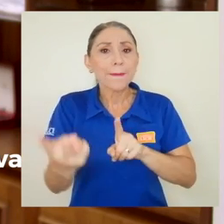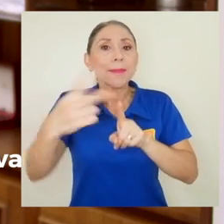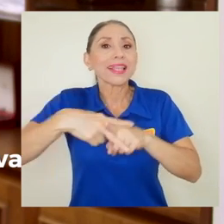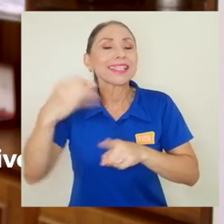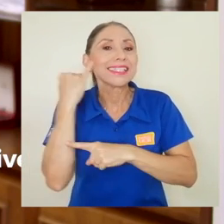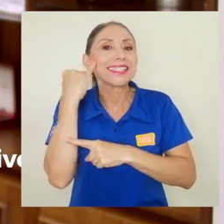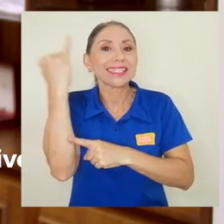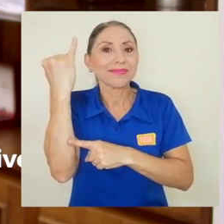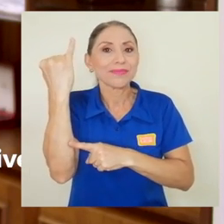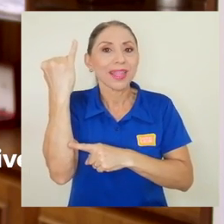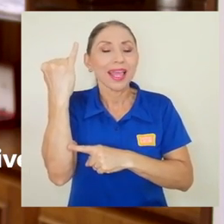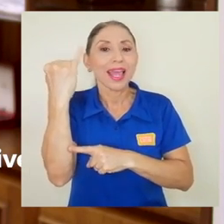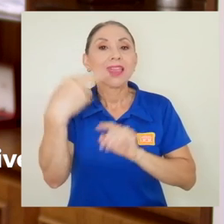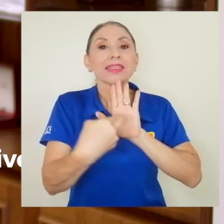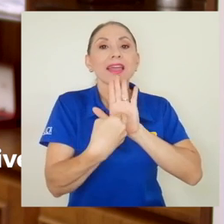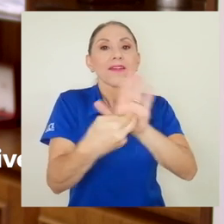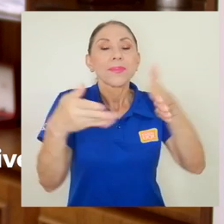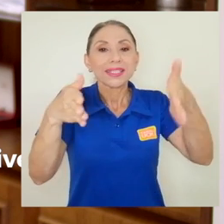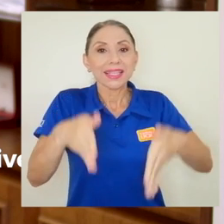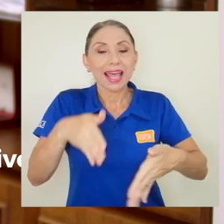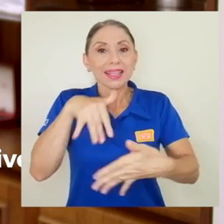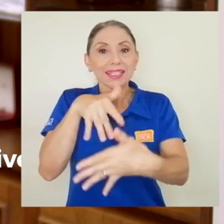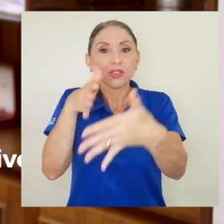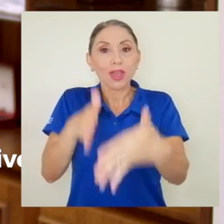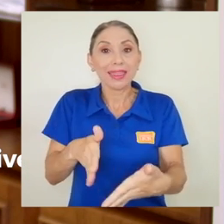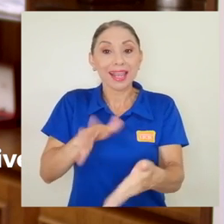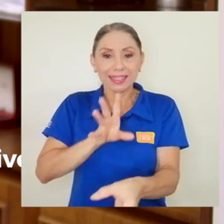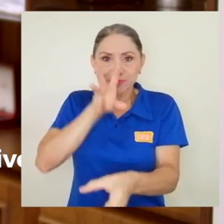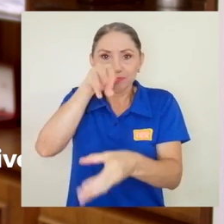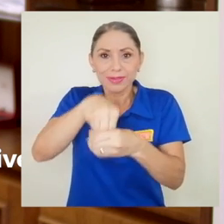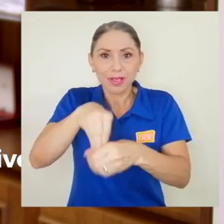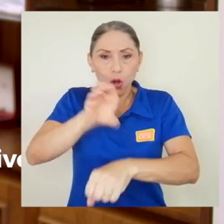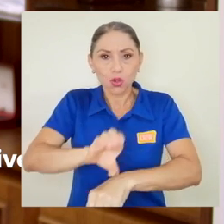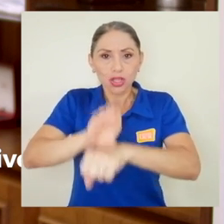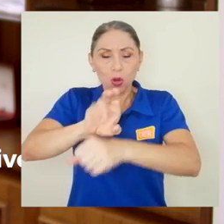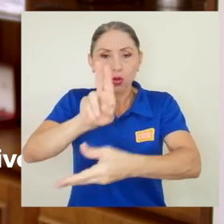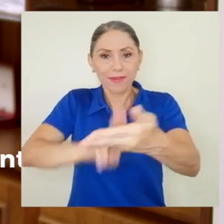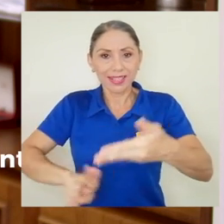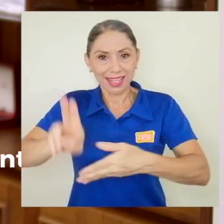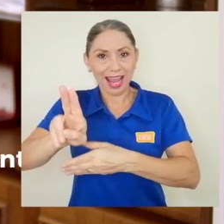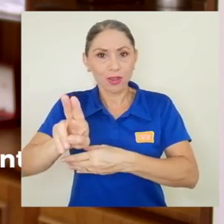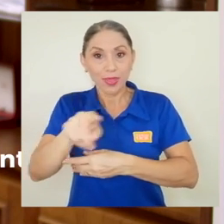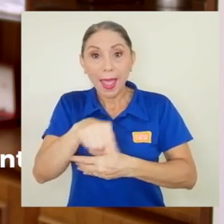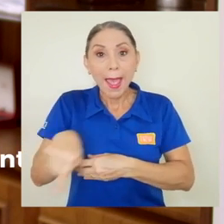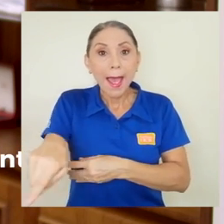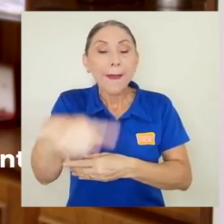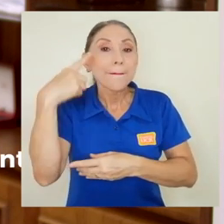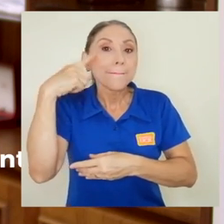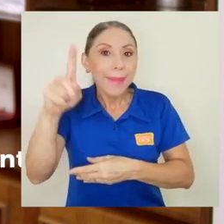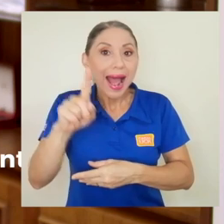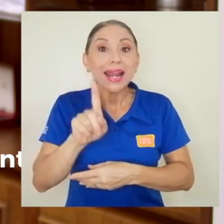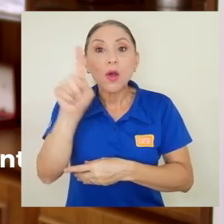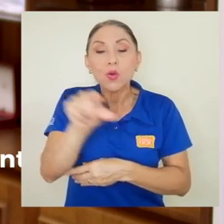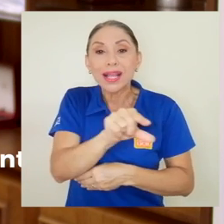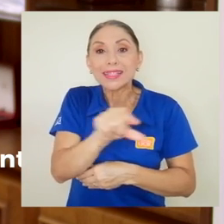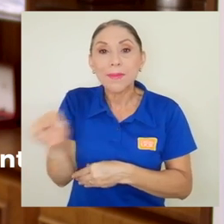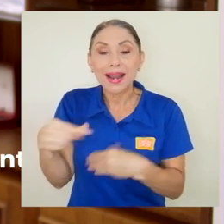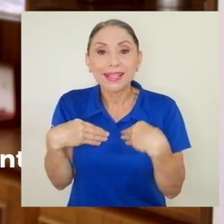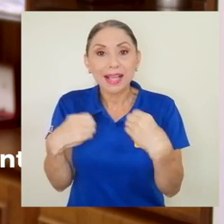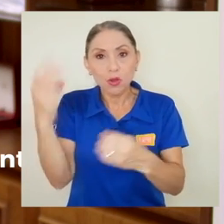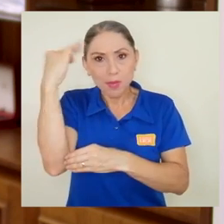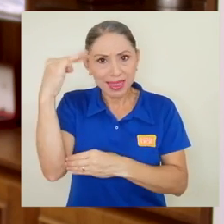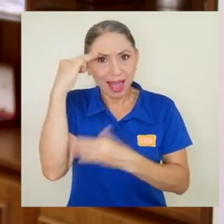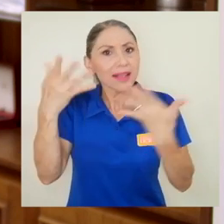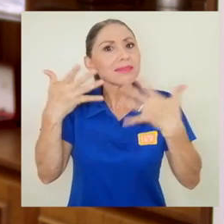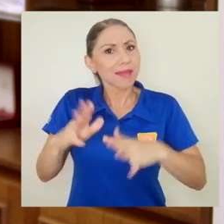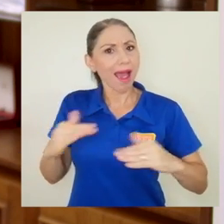iniciativa de las representantes estudiantiles en el consejo universitario para institucionalizar una semana de salud